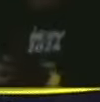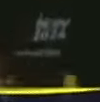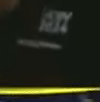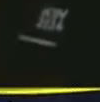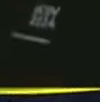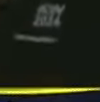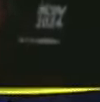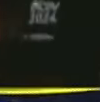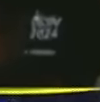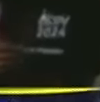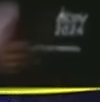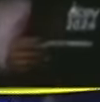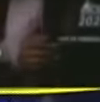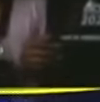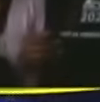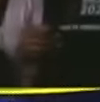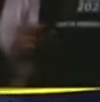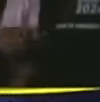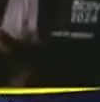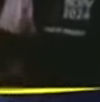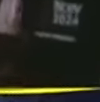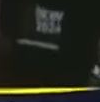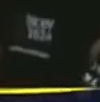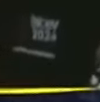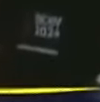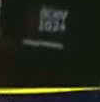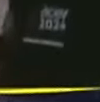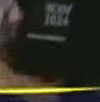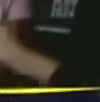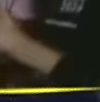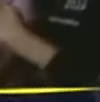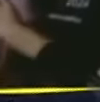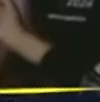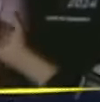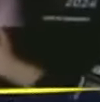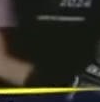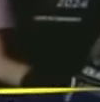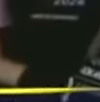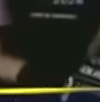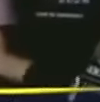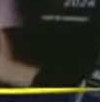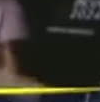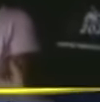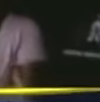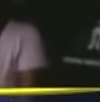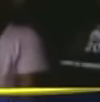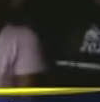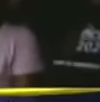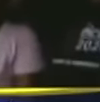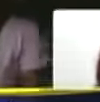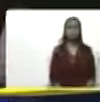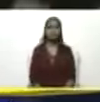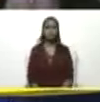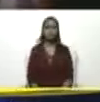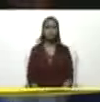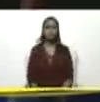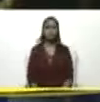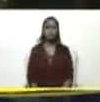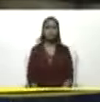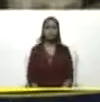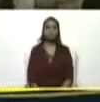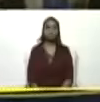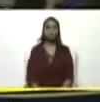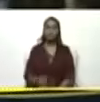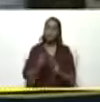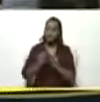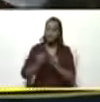República Bolivariana de Venezuela, la doctora Cilia Flores de Maduro. Son los caficultores de nuestro país acá presentes en los